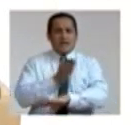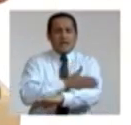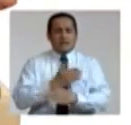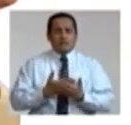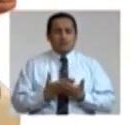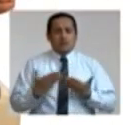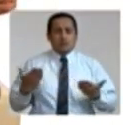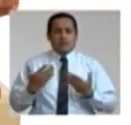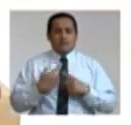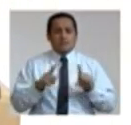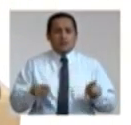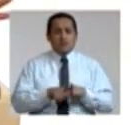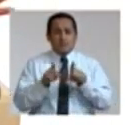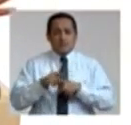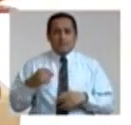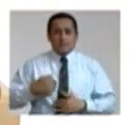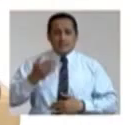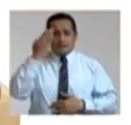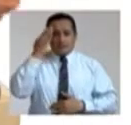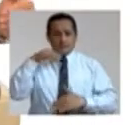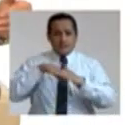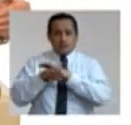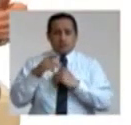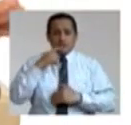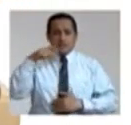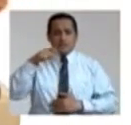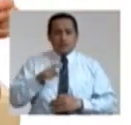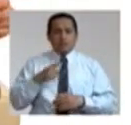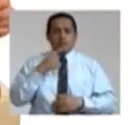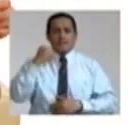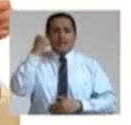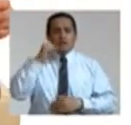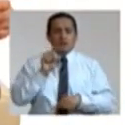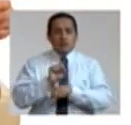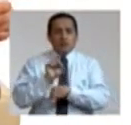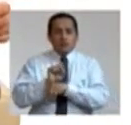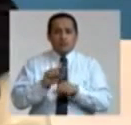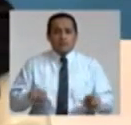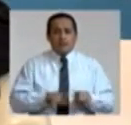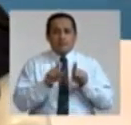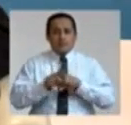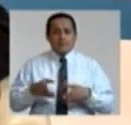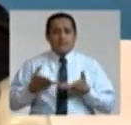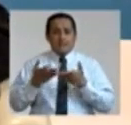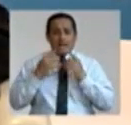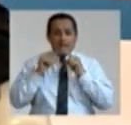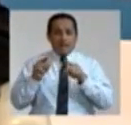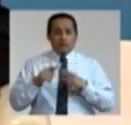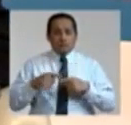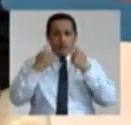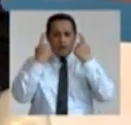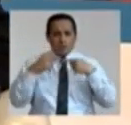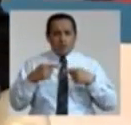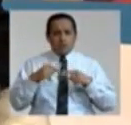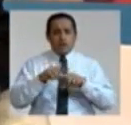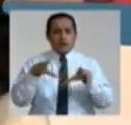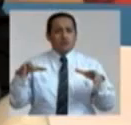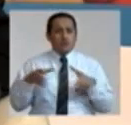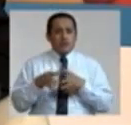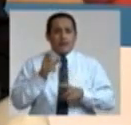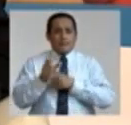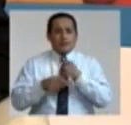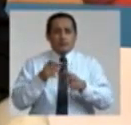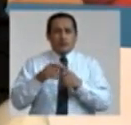pedían en su recurso, pero sí se les reconoce dentro de sus demandas el derecho a la educación. Así es, se les reconoce esto en la medida que todo